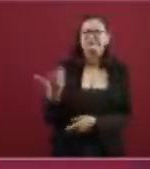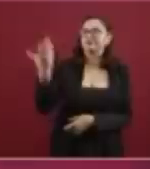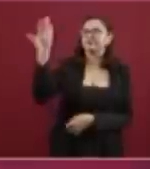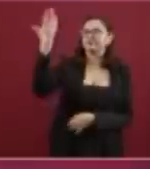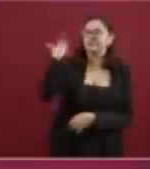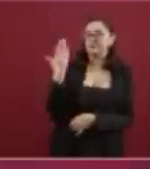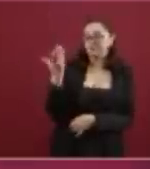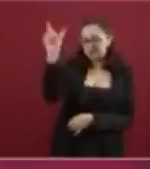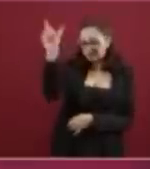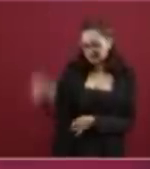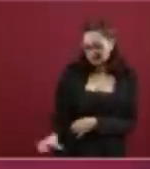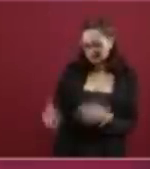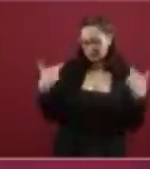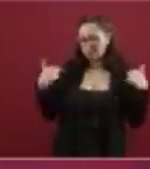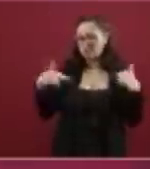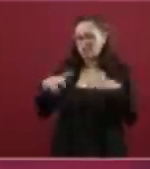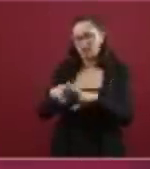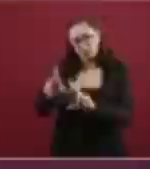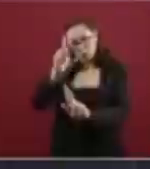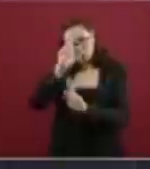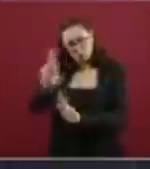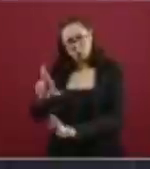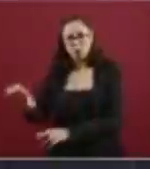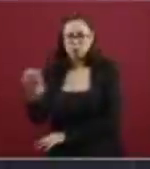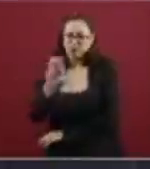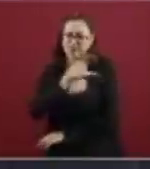eran respetados, queridos,